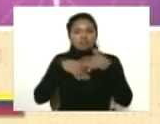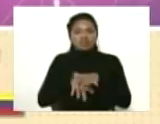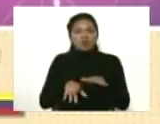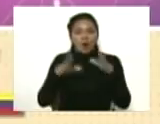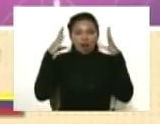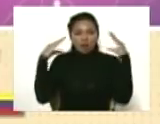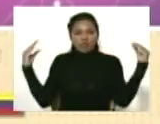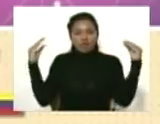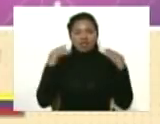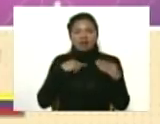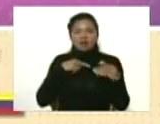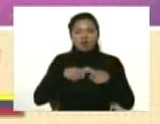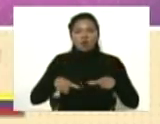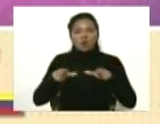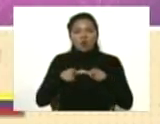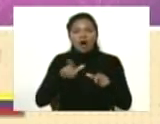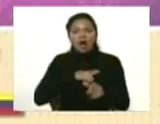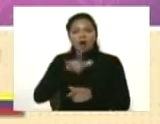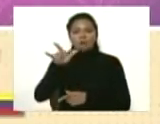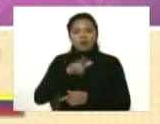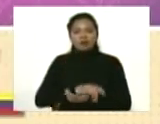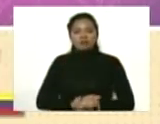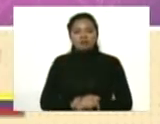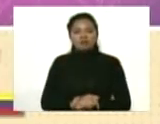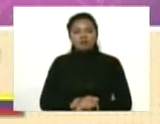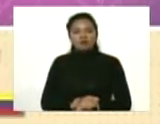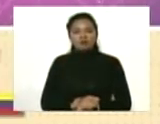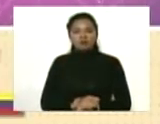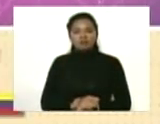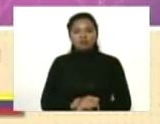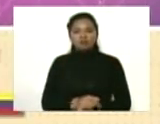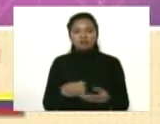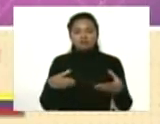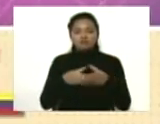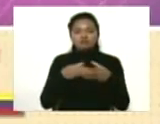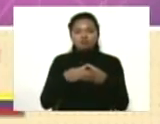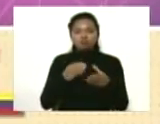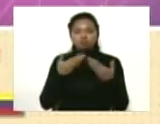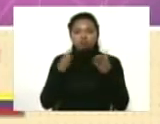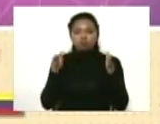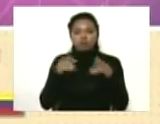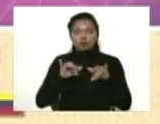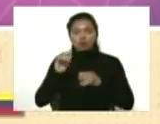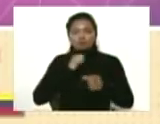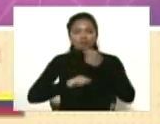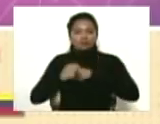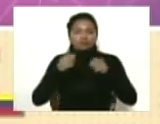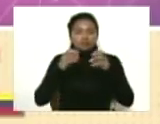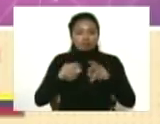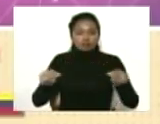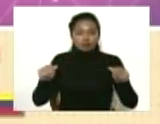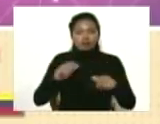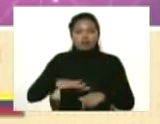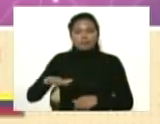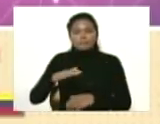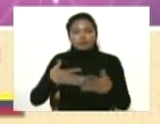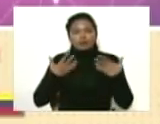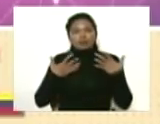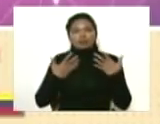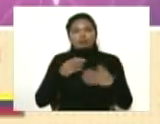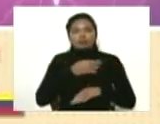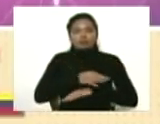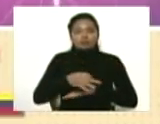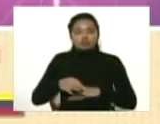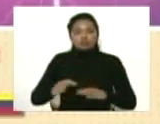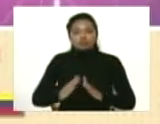Hollada, con sede en el aeropuerto Antonio Nicolás Briceño, del Agrupamiento Popular de Defensa Integral Campo Alegre, en el